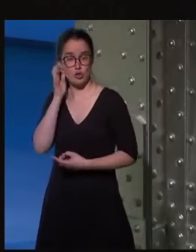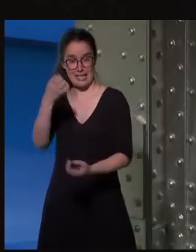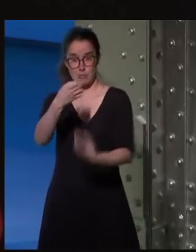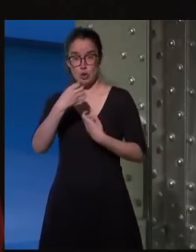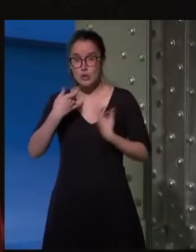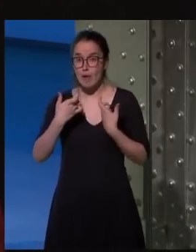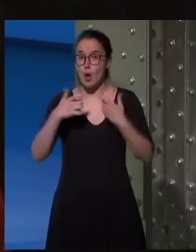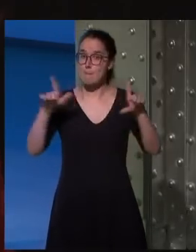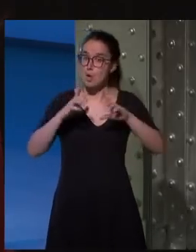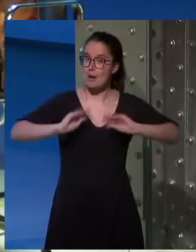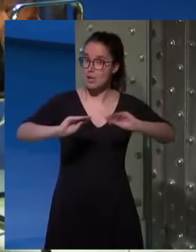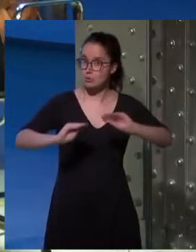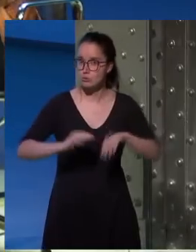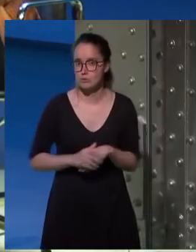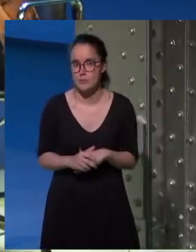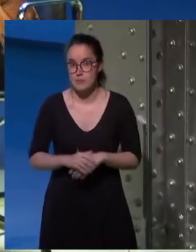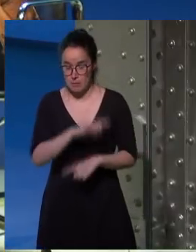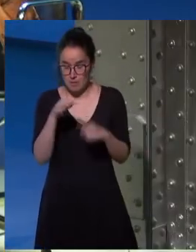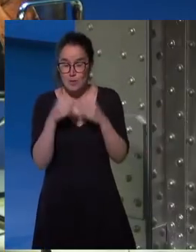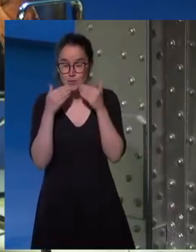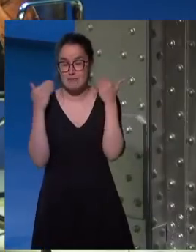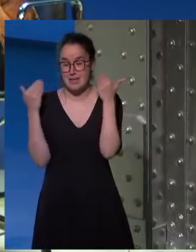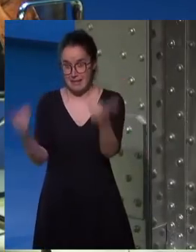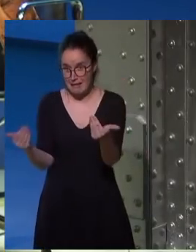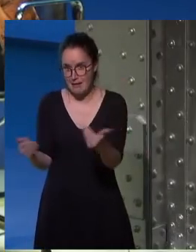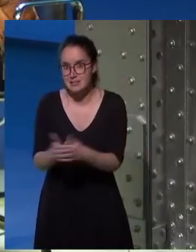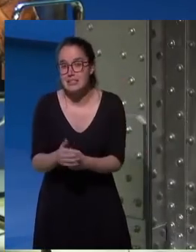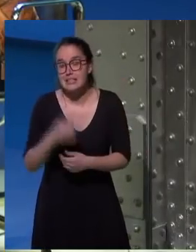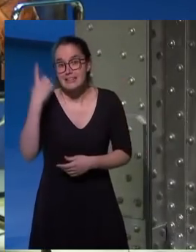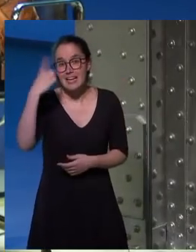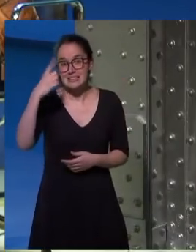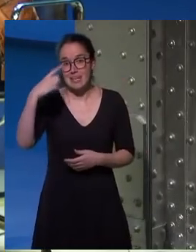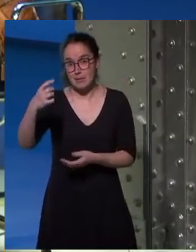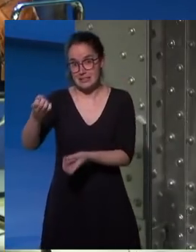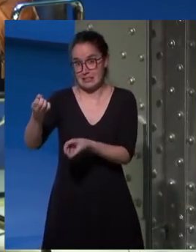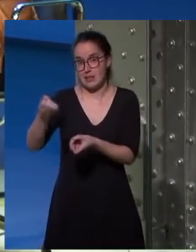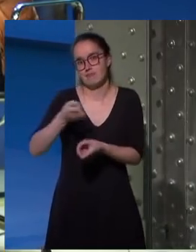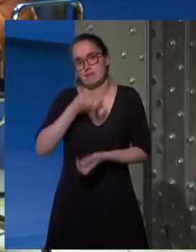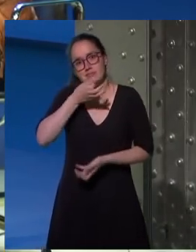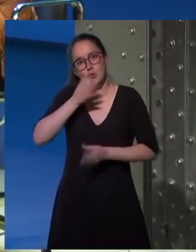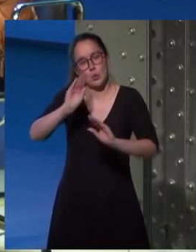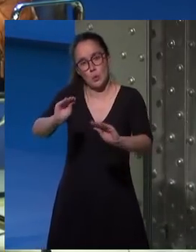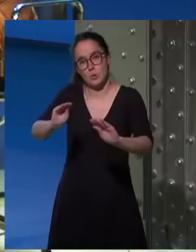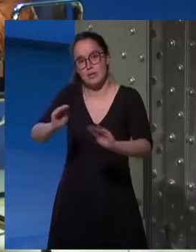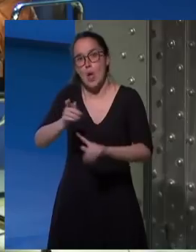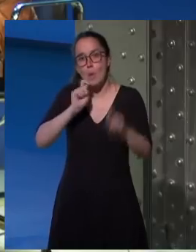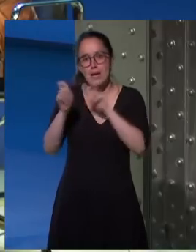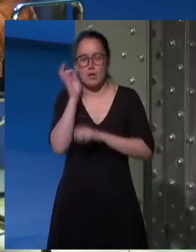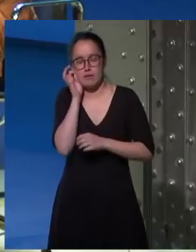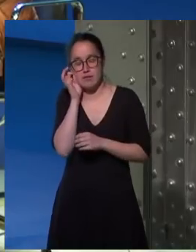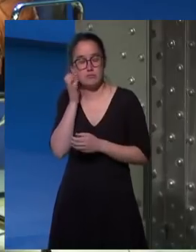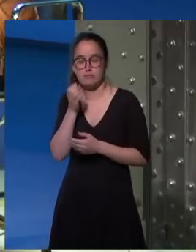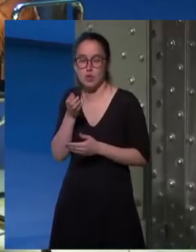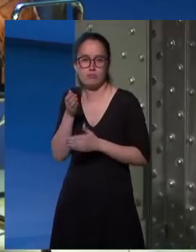en tu programa. Pues, bueno, en primer lugar, muchísimas gracias. Y además ya sabes que estas palabras viniendo de ti, que es otra periodista a la que